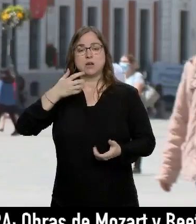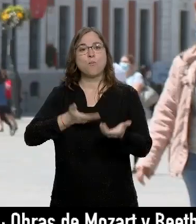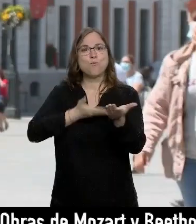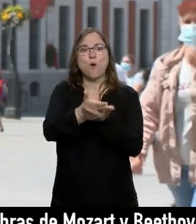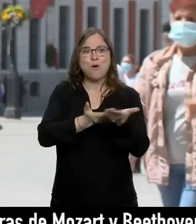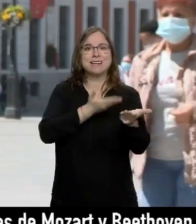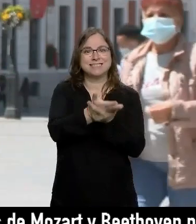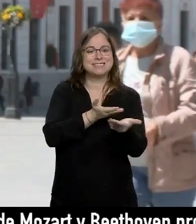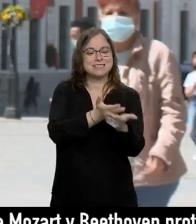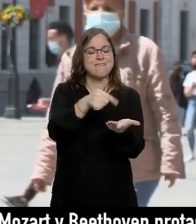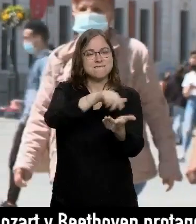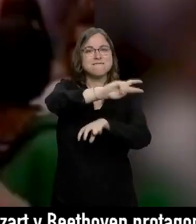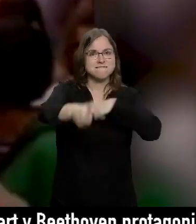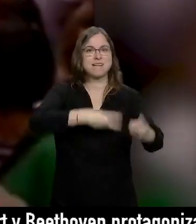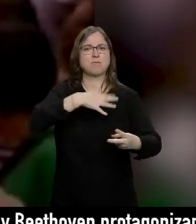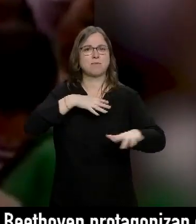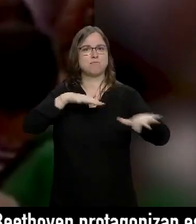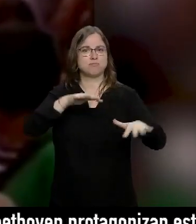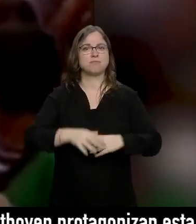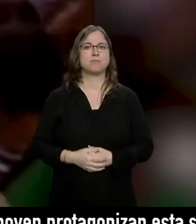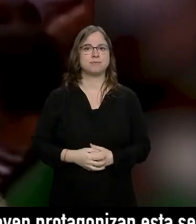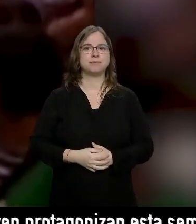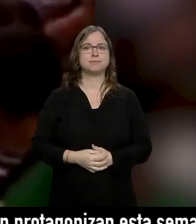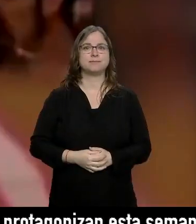propuestas y con ganas de cambio y con acción.